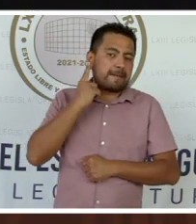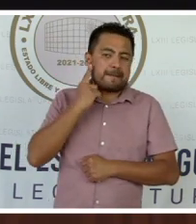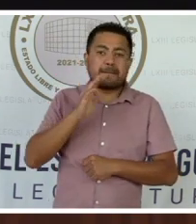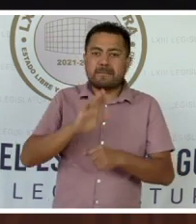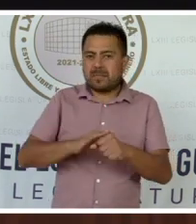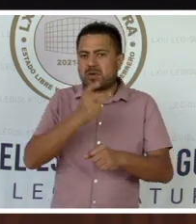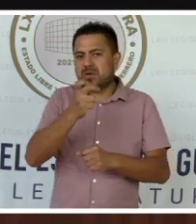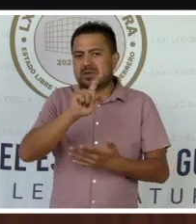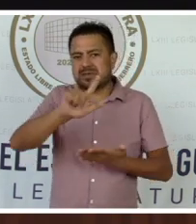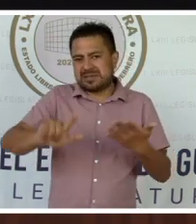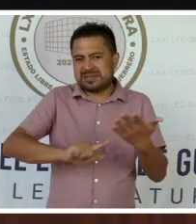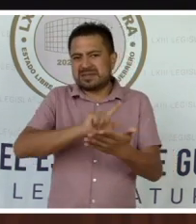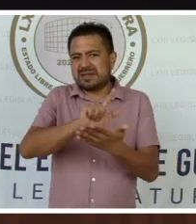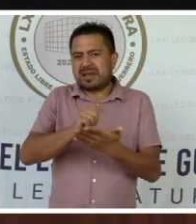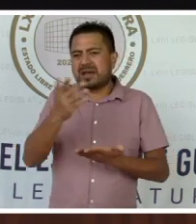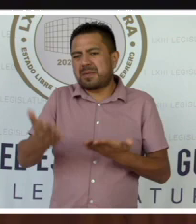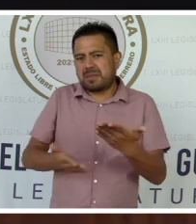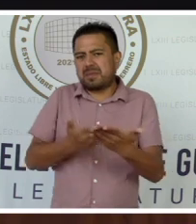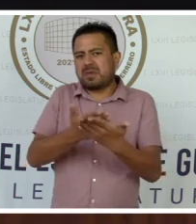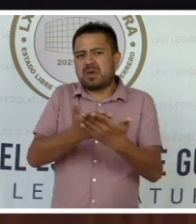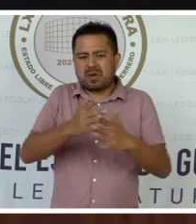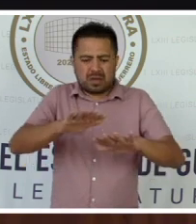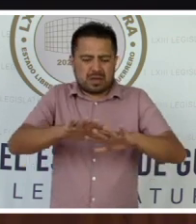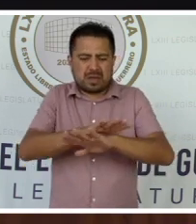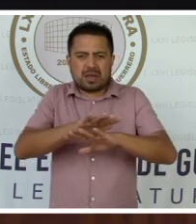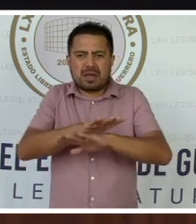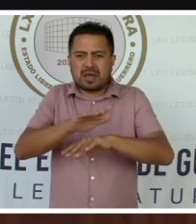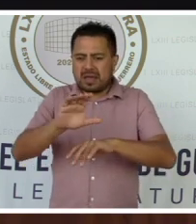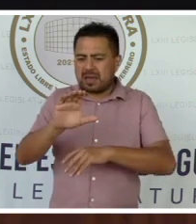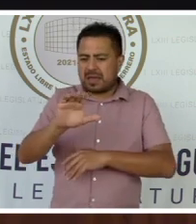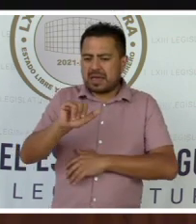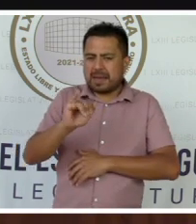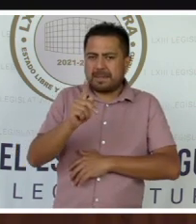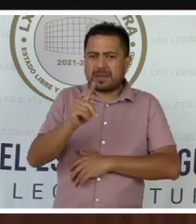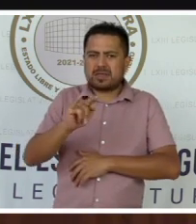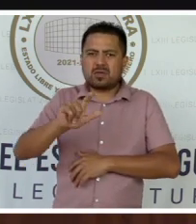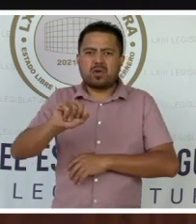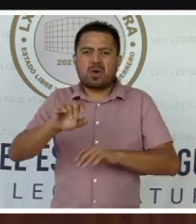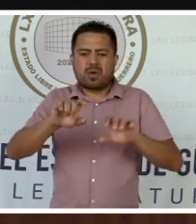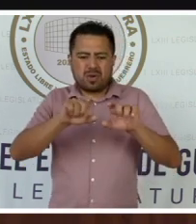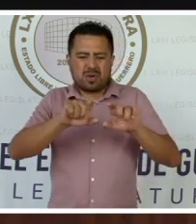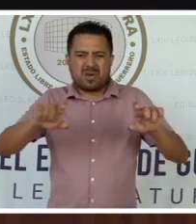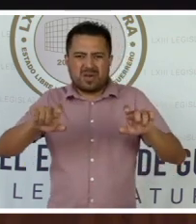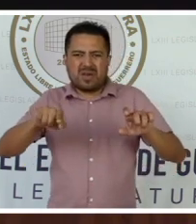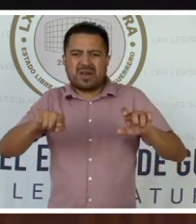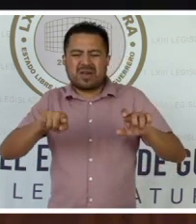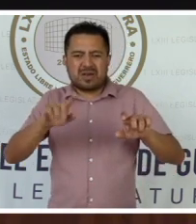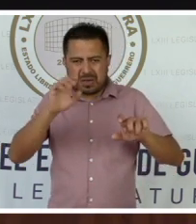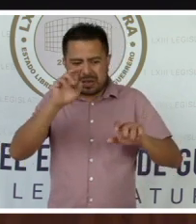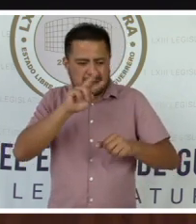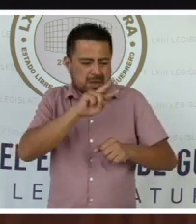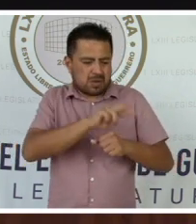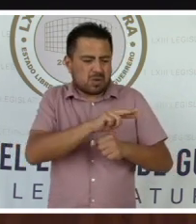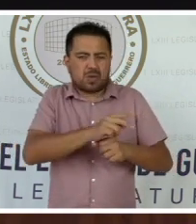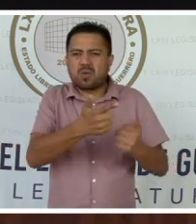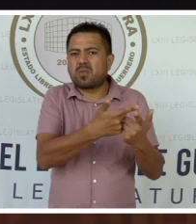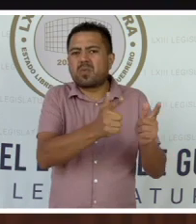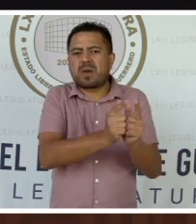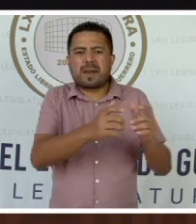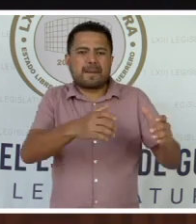iniciativa adiciona el capítulo denominado del observatorio ciudadano legislativo